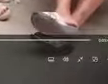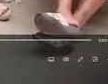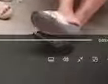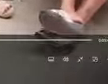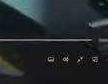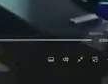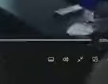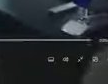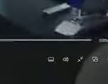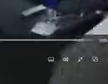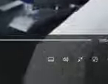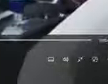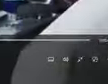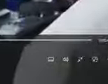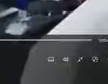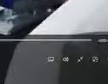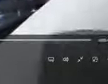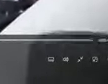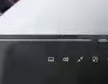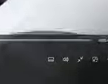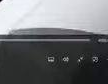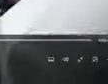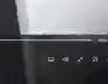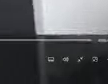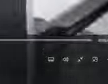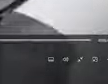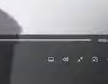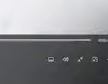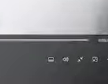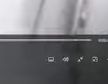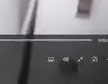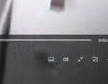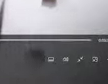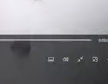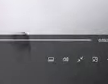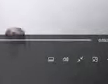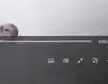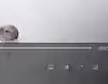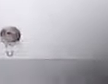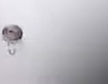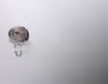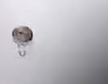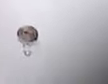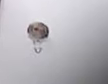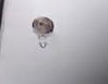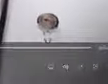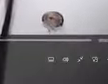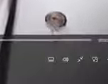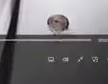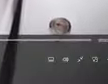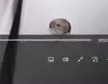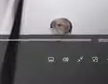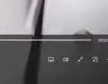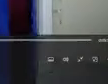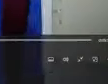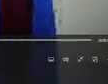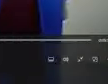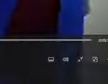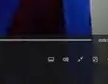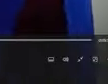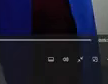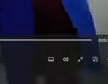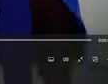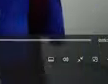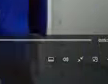14,97%. Un dato adicional: durante la vigencia 2022, se desarrollaron brigadas de atención para tamizaje con la mamografía